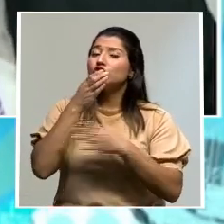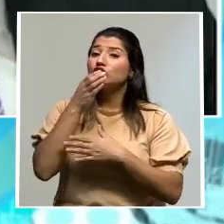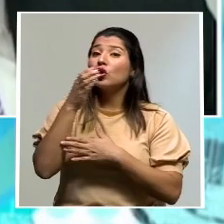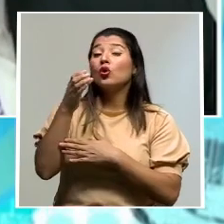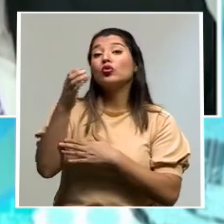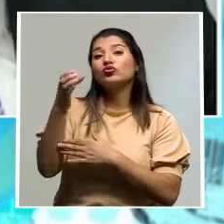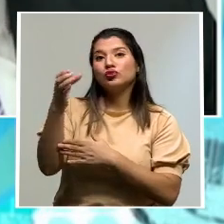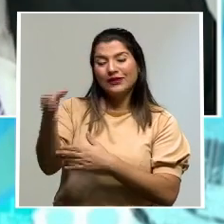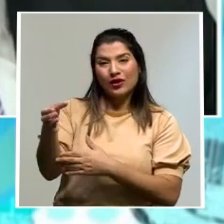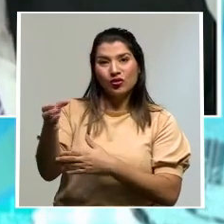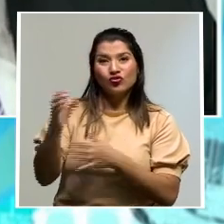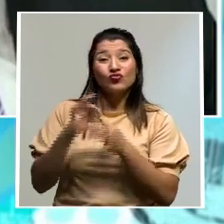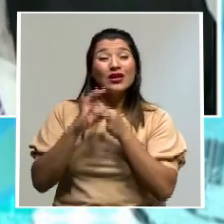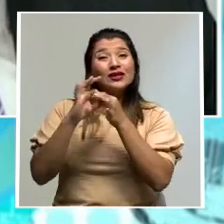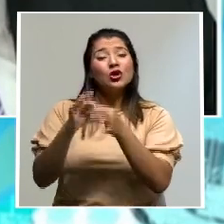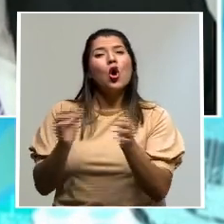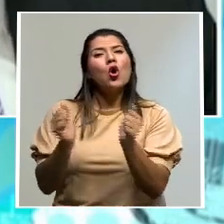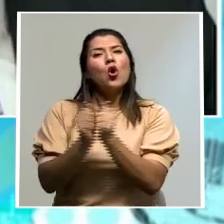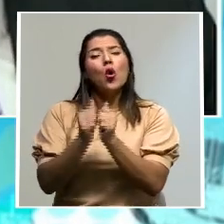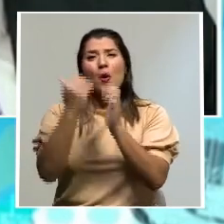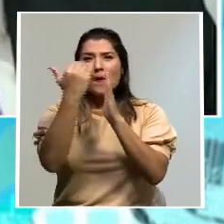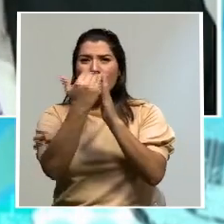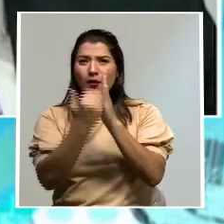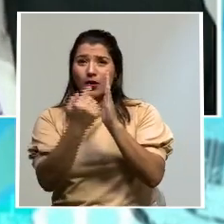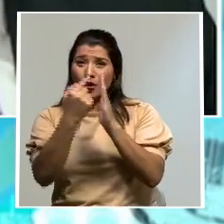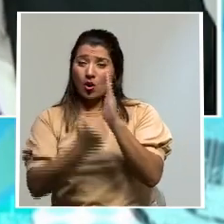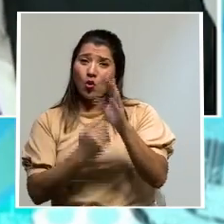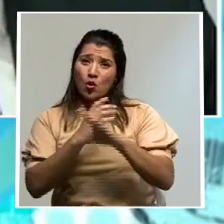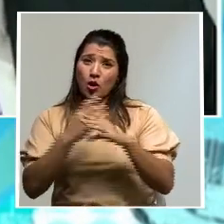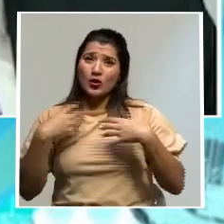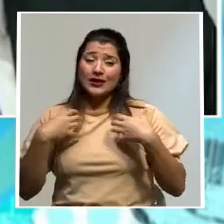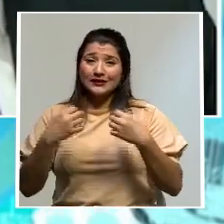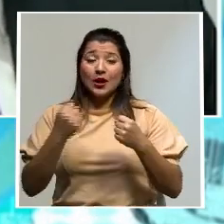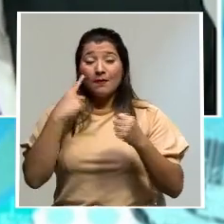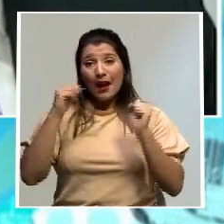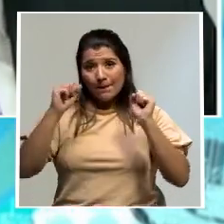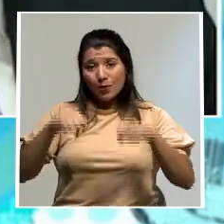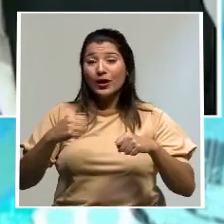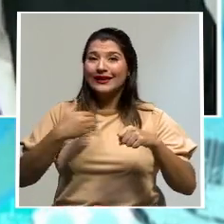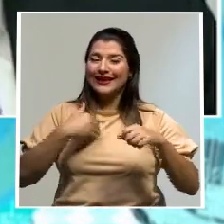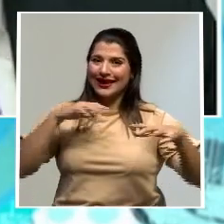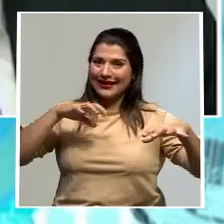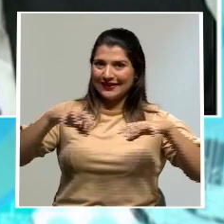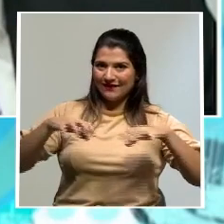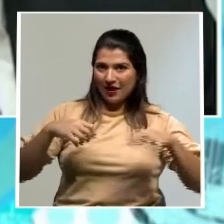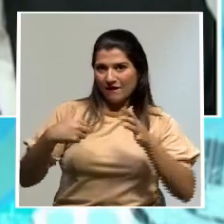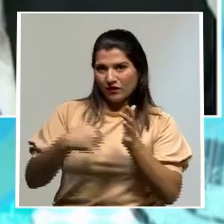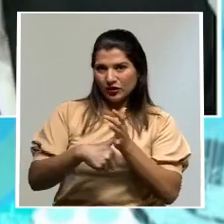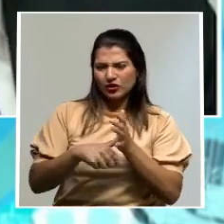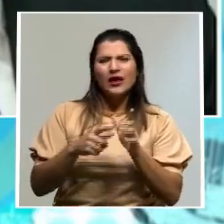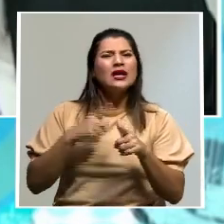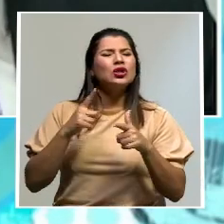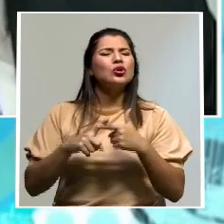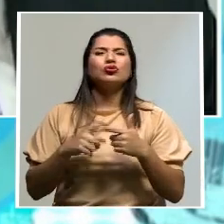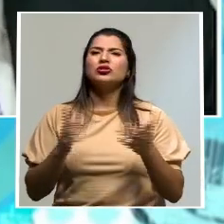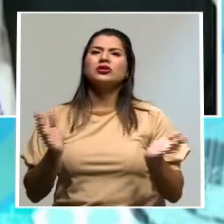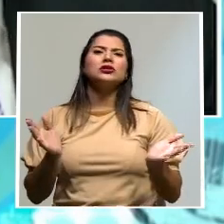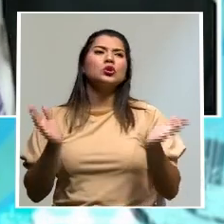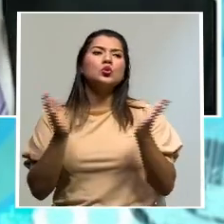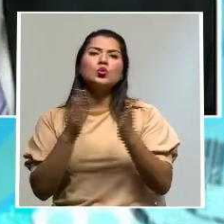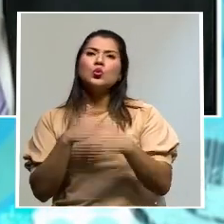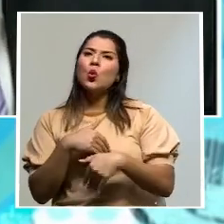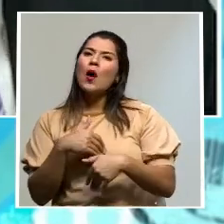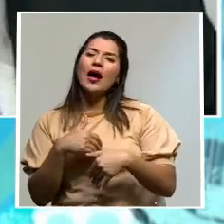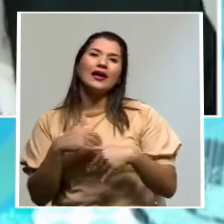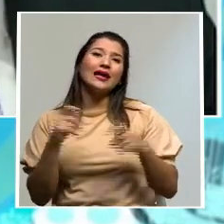saben, en cuanto a todo el protocolo de salud que debía seguirse para una convención. Entonces, no hay, te repito,